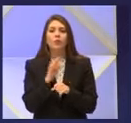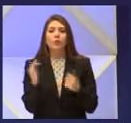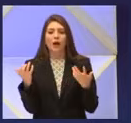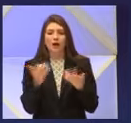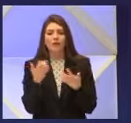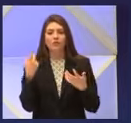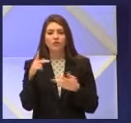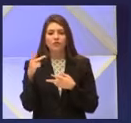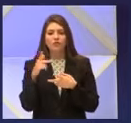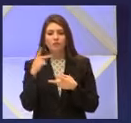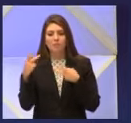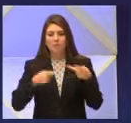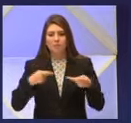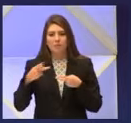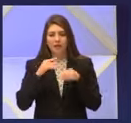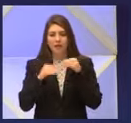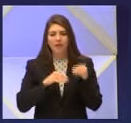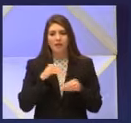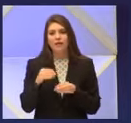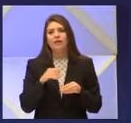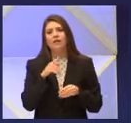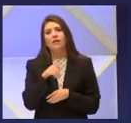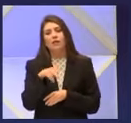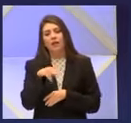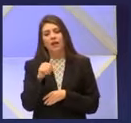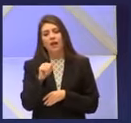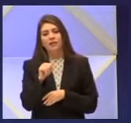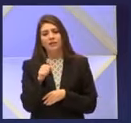y el programa artemisa